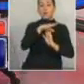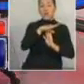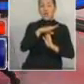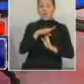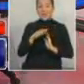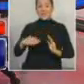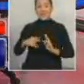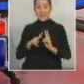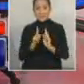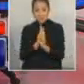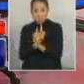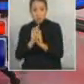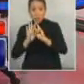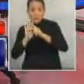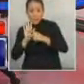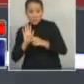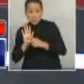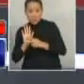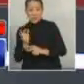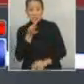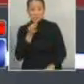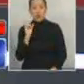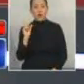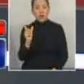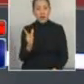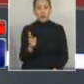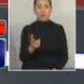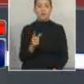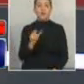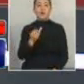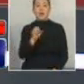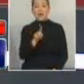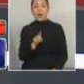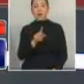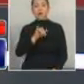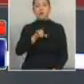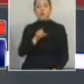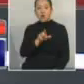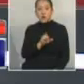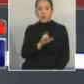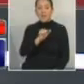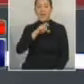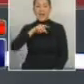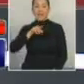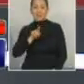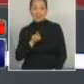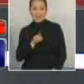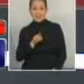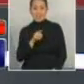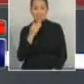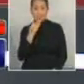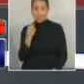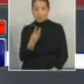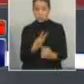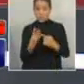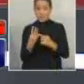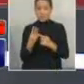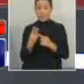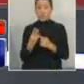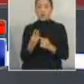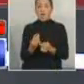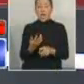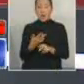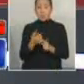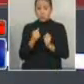introducir modificaciones. Lo dijo Ricardo Lagos Weber, lo dijo Jorge Pizarro, Andrés Saldívar también. ¿Cuánto espacio